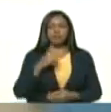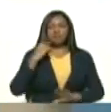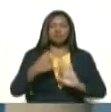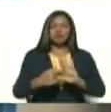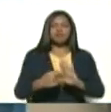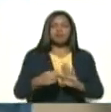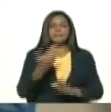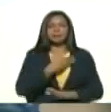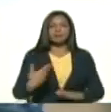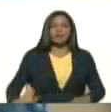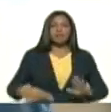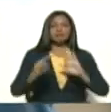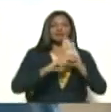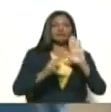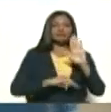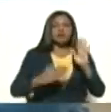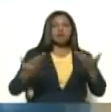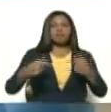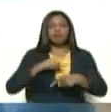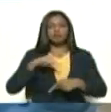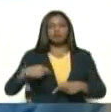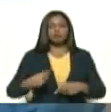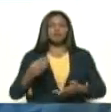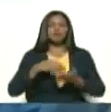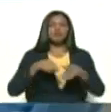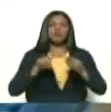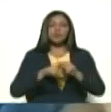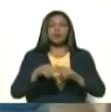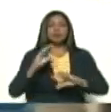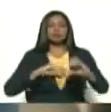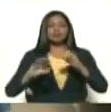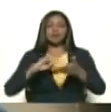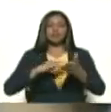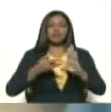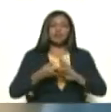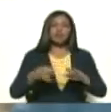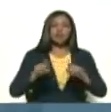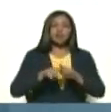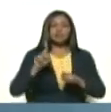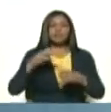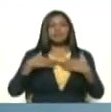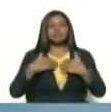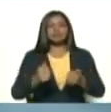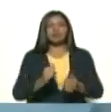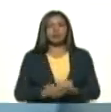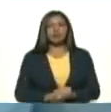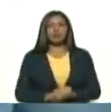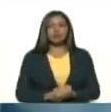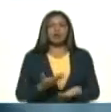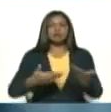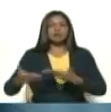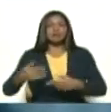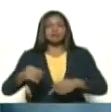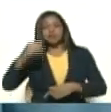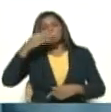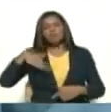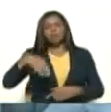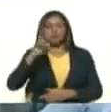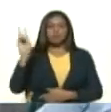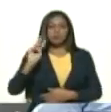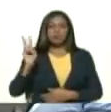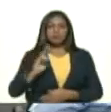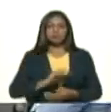las instrucciones que usted nos ha dado para colocar la ciencia, la tecnología y la salud al servicio del pueblo